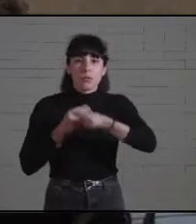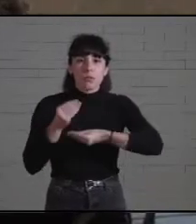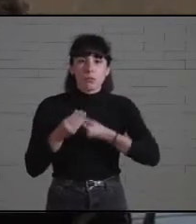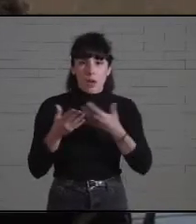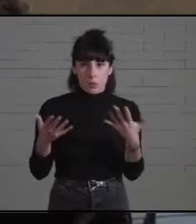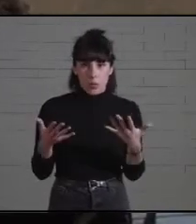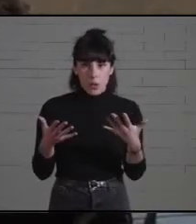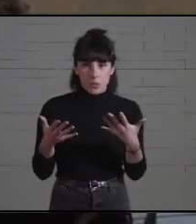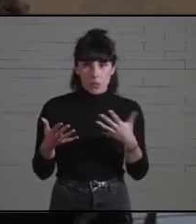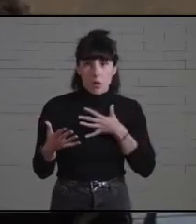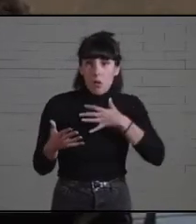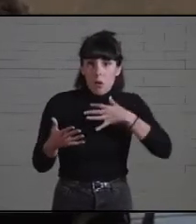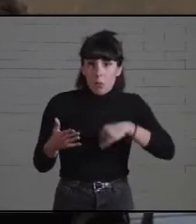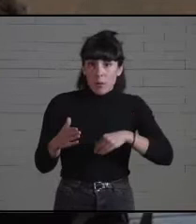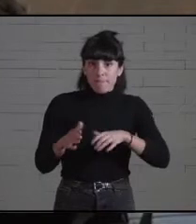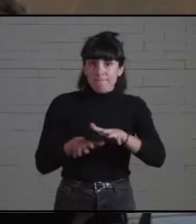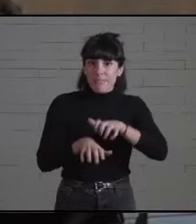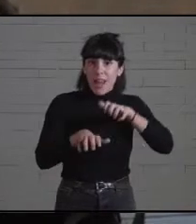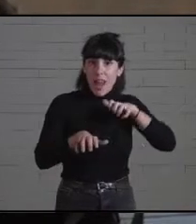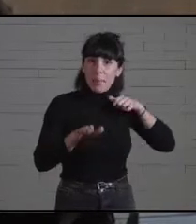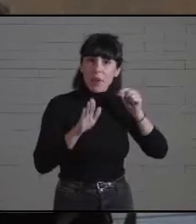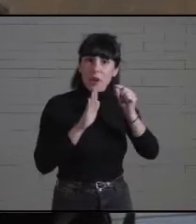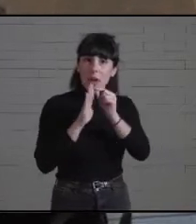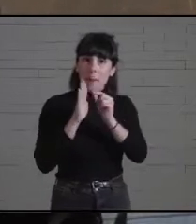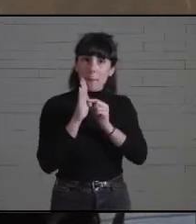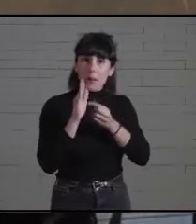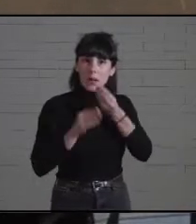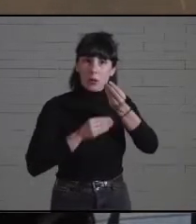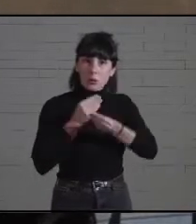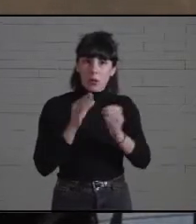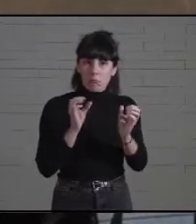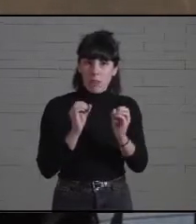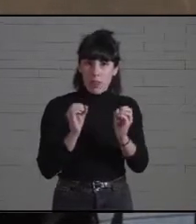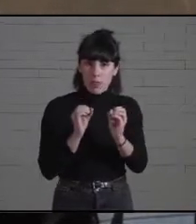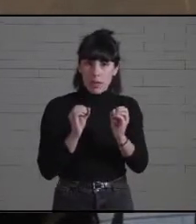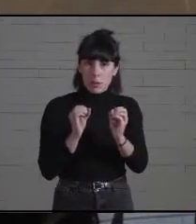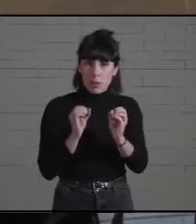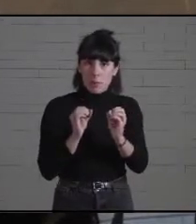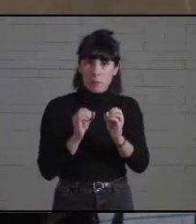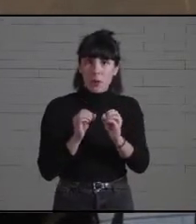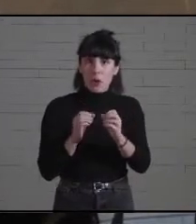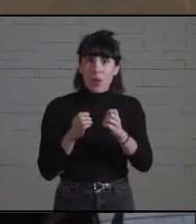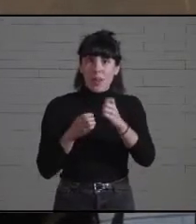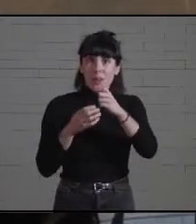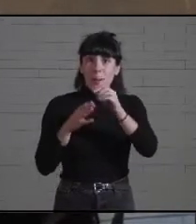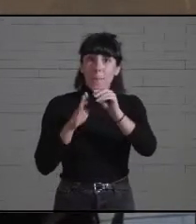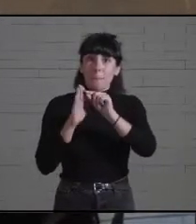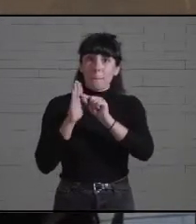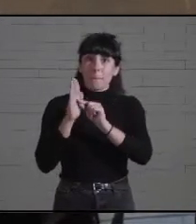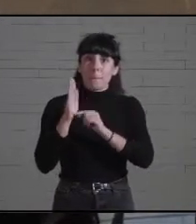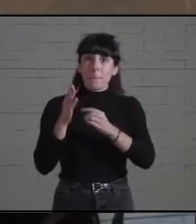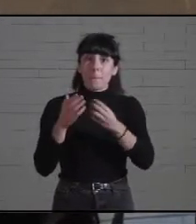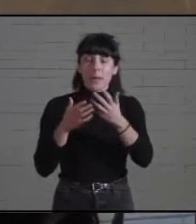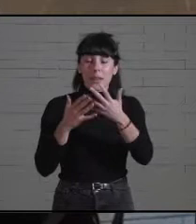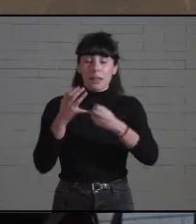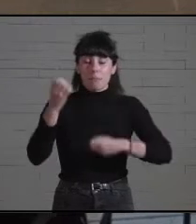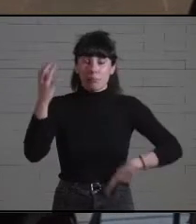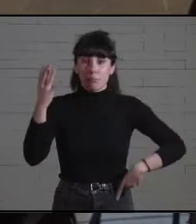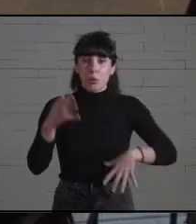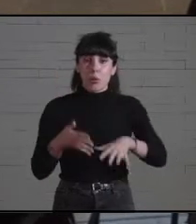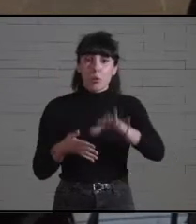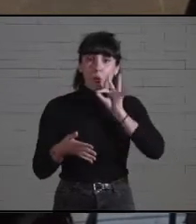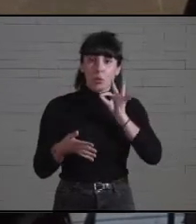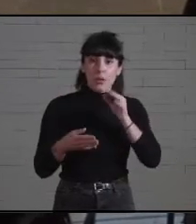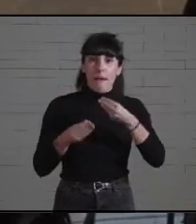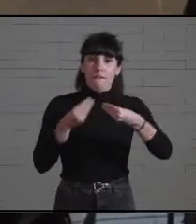no usa ninguna medida, pero de las que hay, las que más se usa es la flexibilidad horaria, seguida del